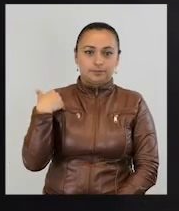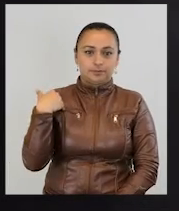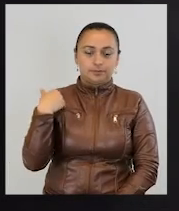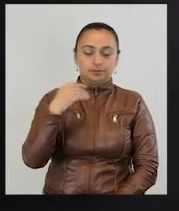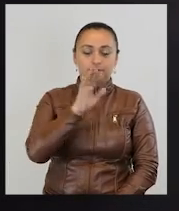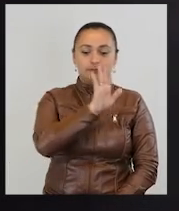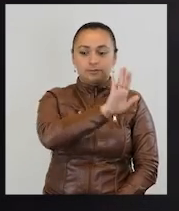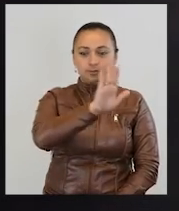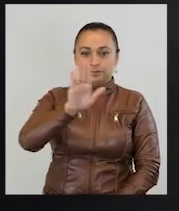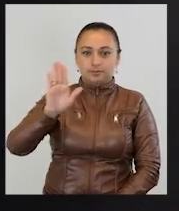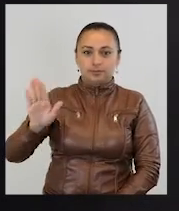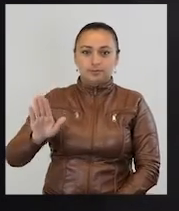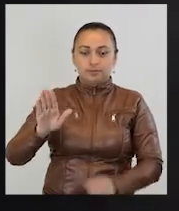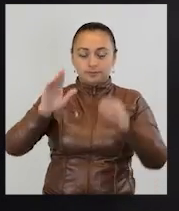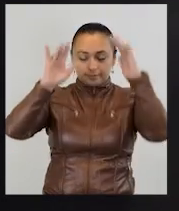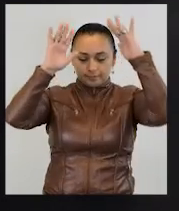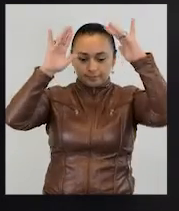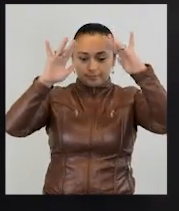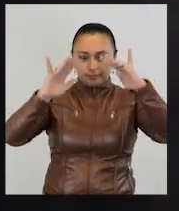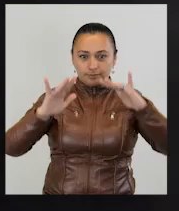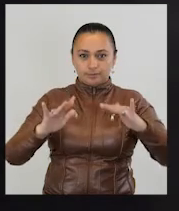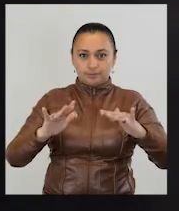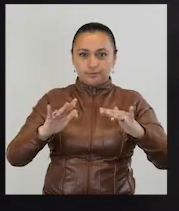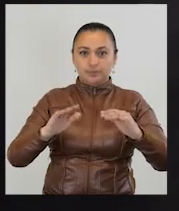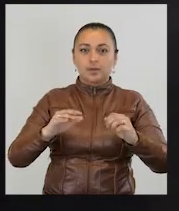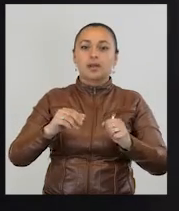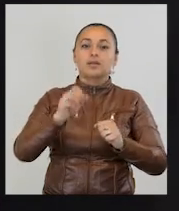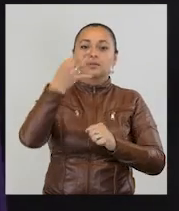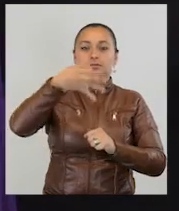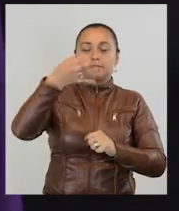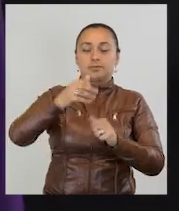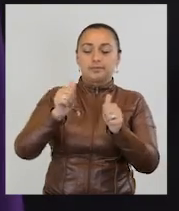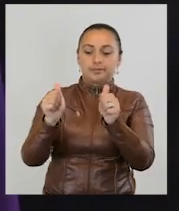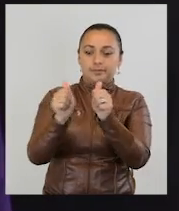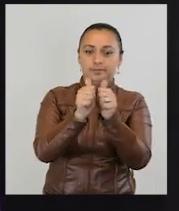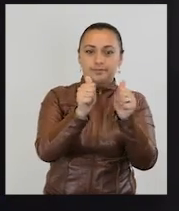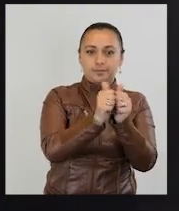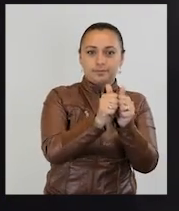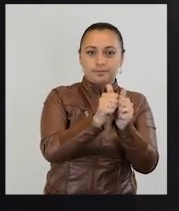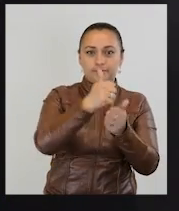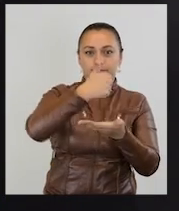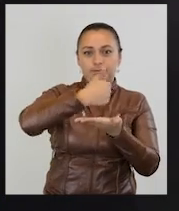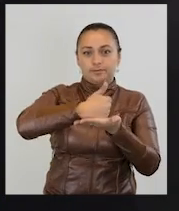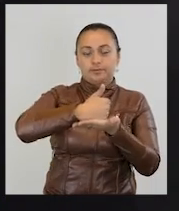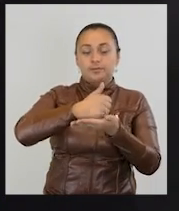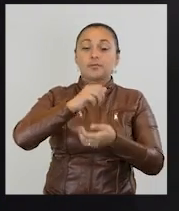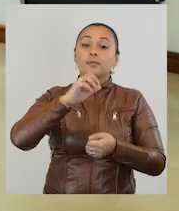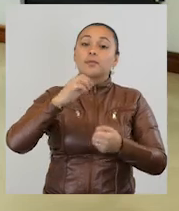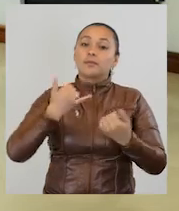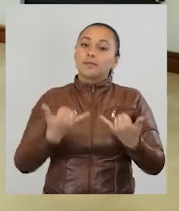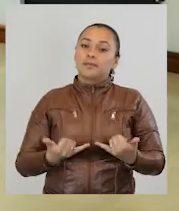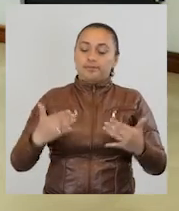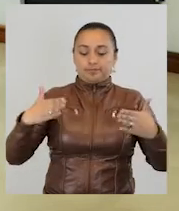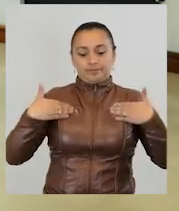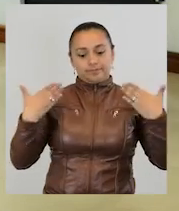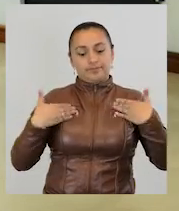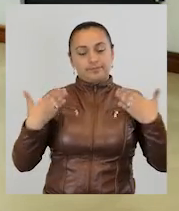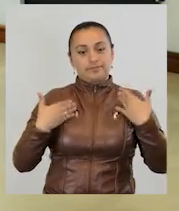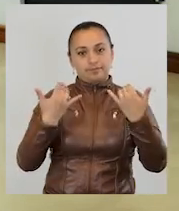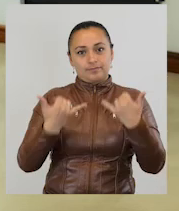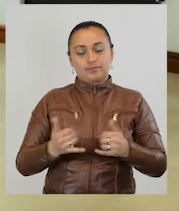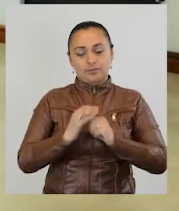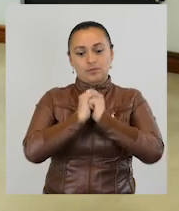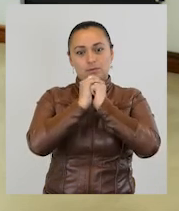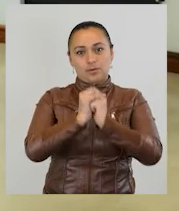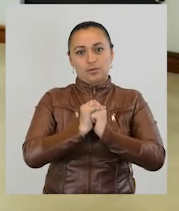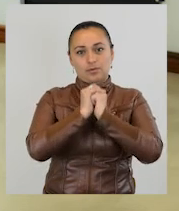Hijo y Espíritu Santo, descienda sobre ustedes y los acompañe siempre. Con la alegría de haber participado